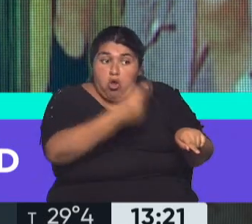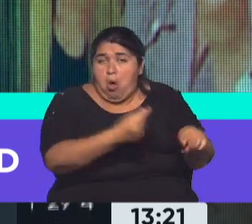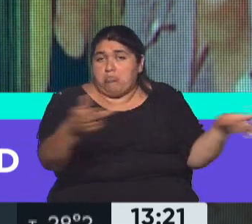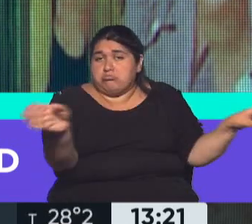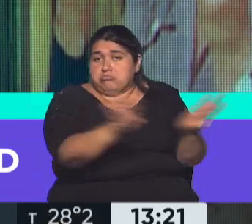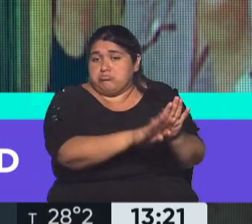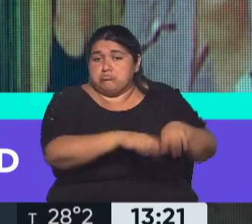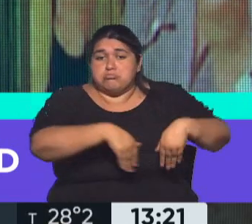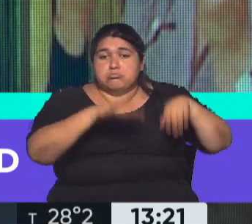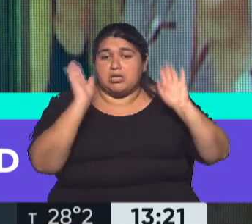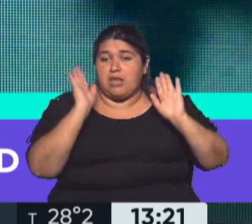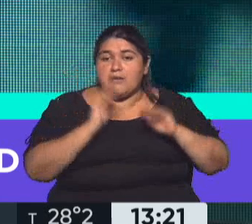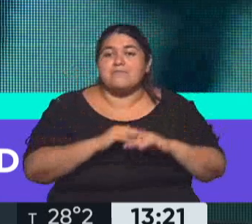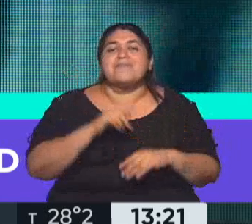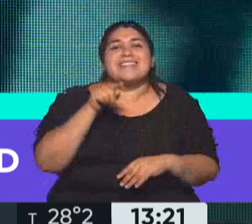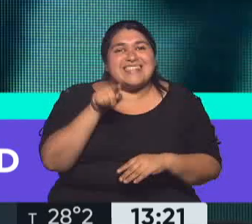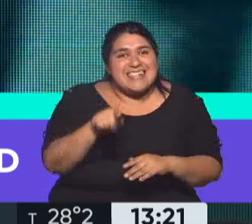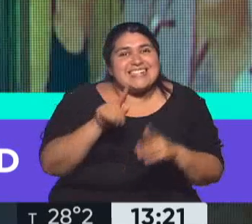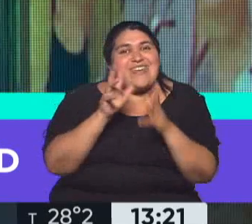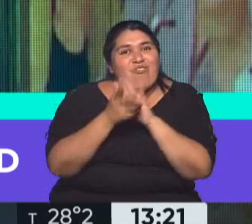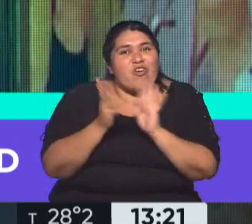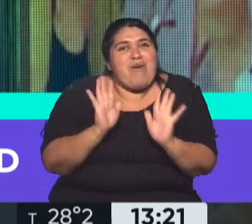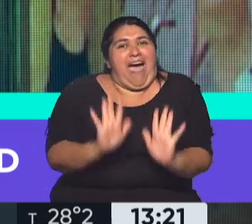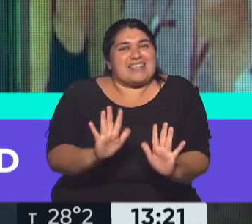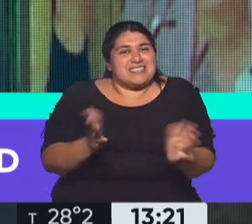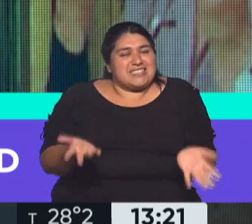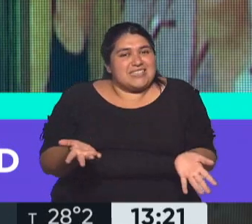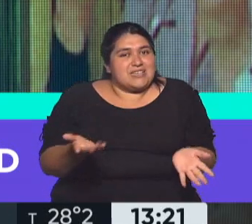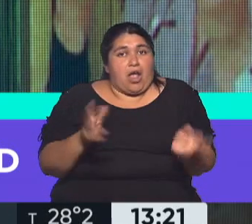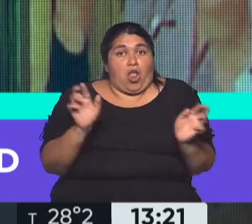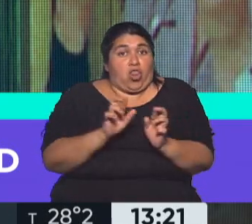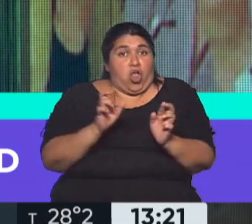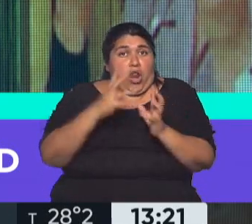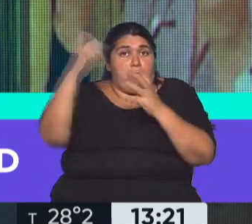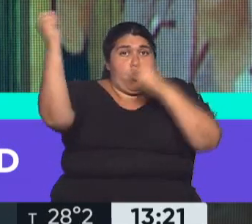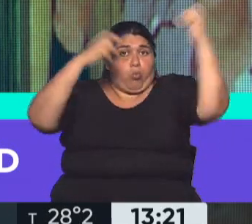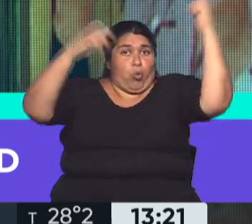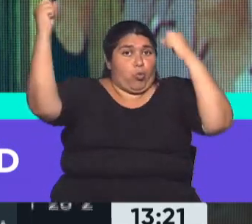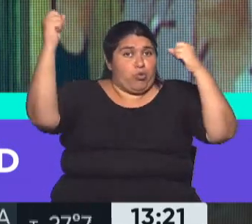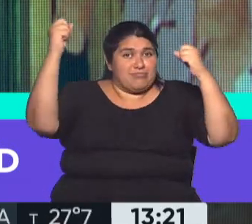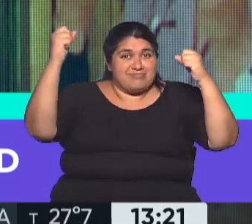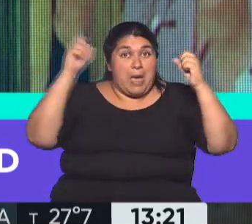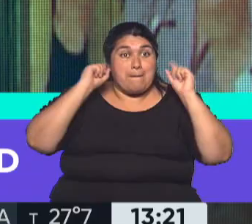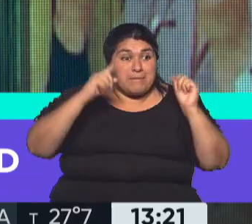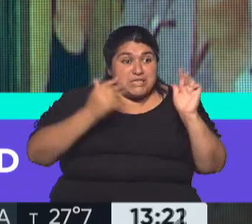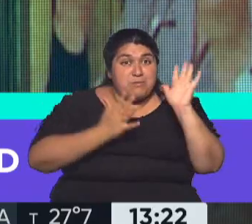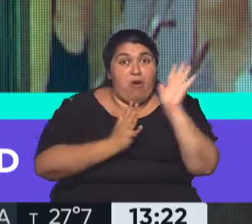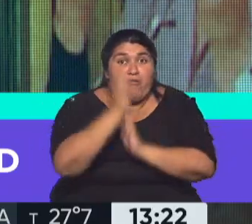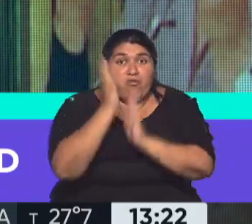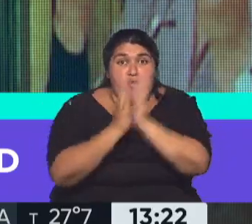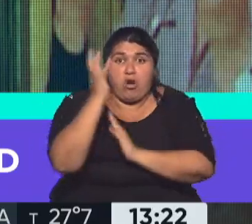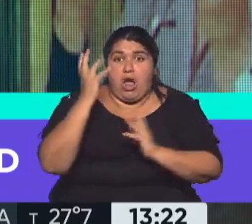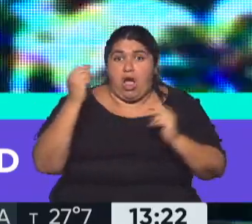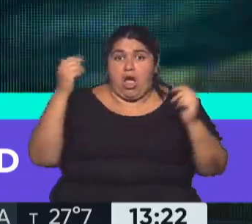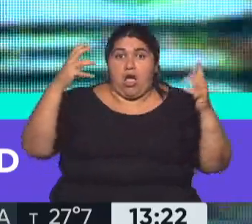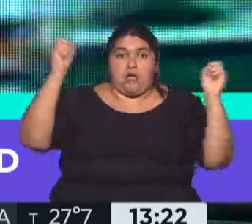listo. Fue lo que pasó, ¿eh? Exacto, Fue lo que pasó. No vino un solo dólar del exterior. Al contrario, ellos mismos que la habían fugado, después se hicieron Sí,